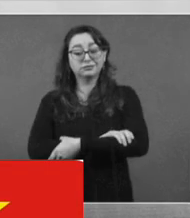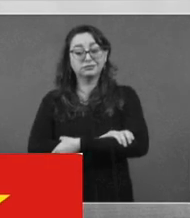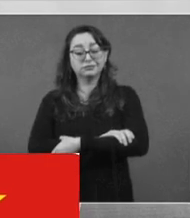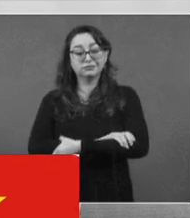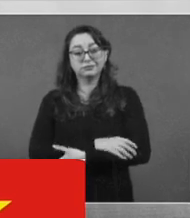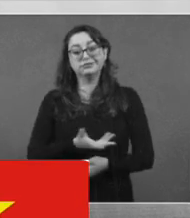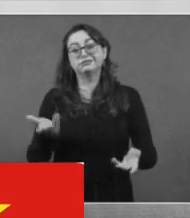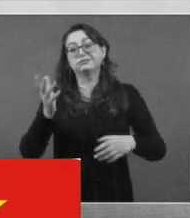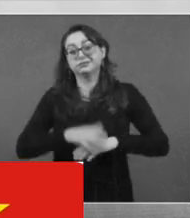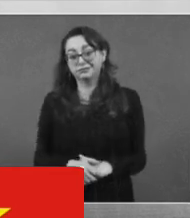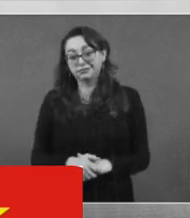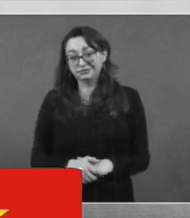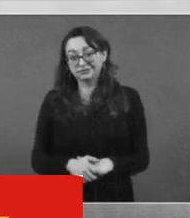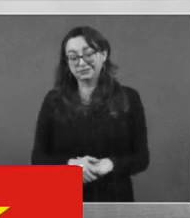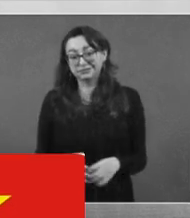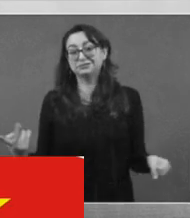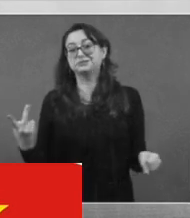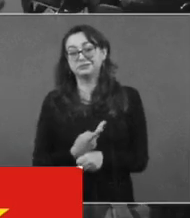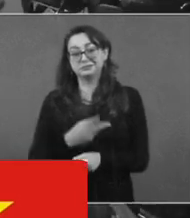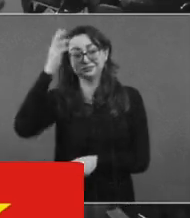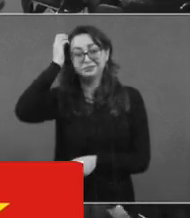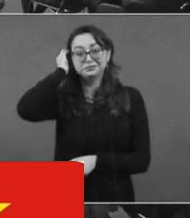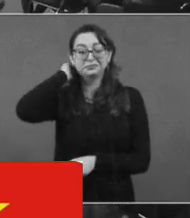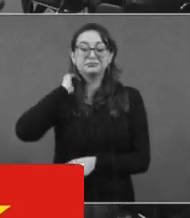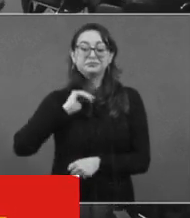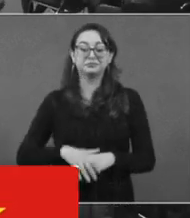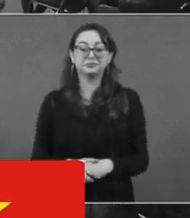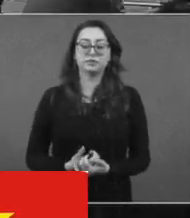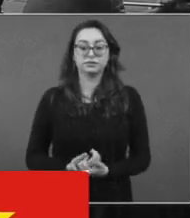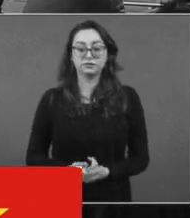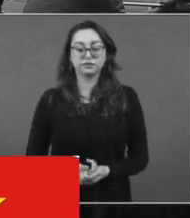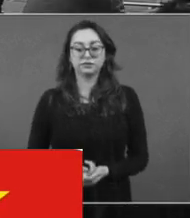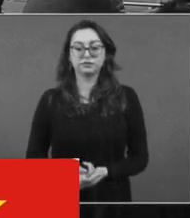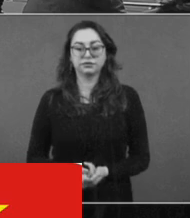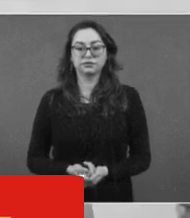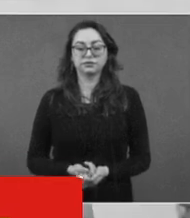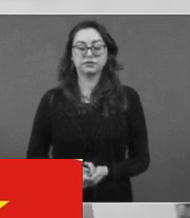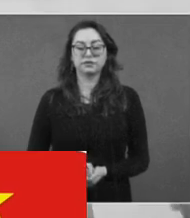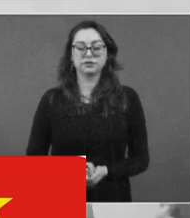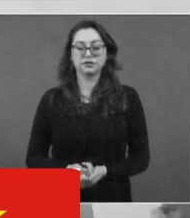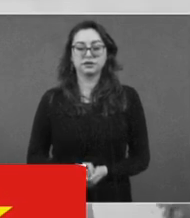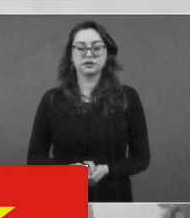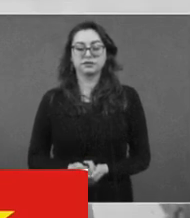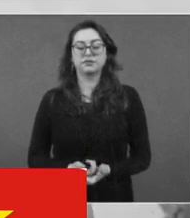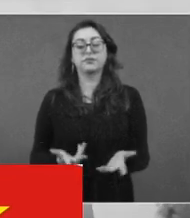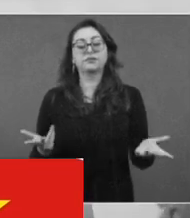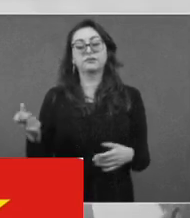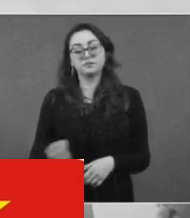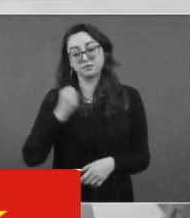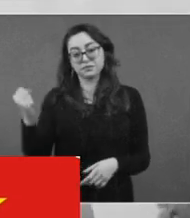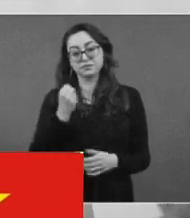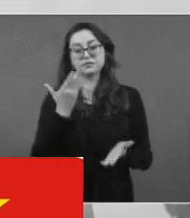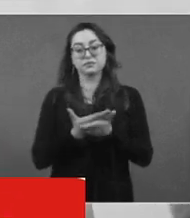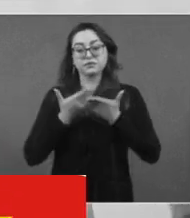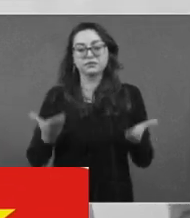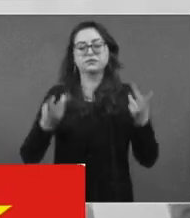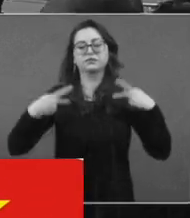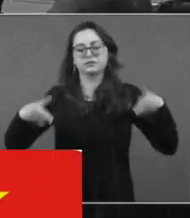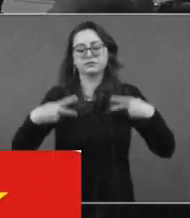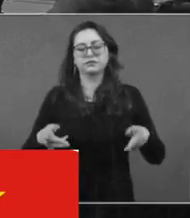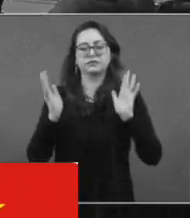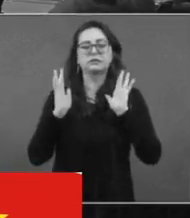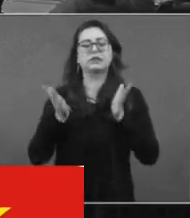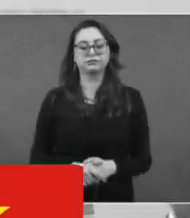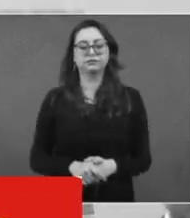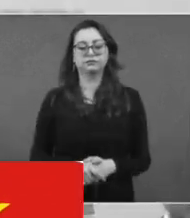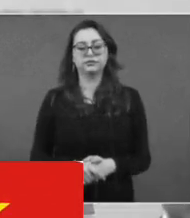¿No tienes una de los Moreira con con, sí, con el del PAN? Afortunadamente, pues ya, la gente va tomando conciencia,